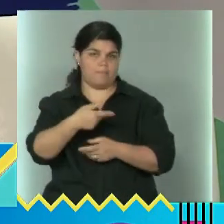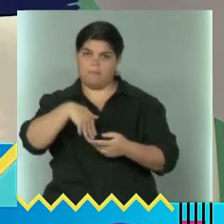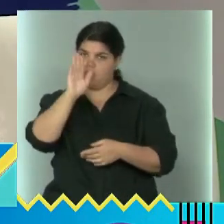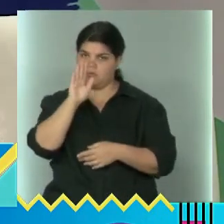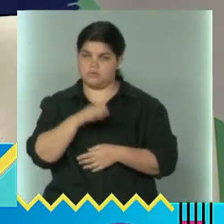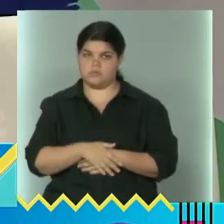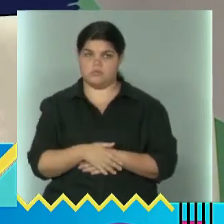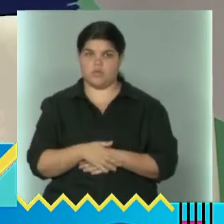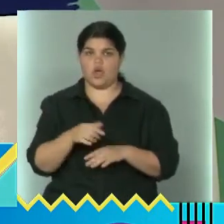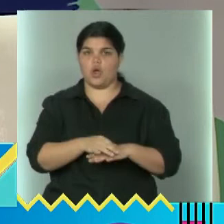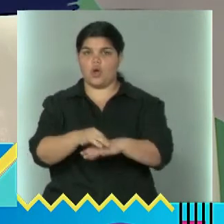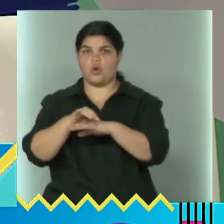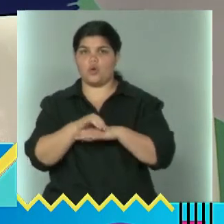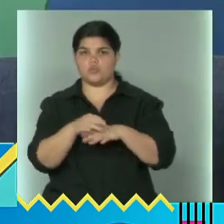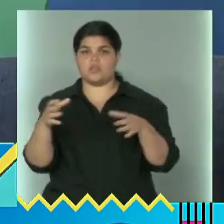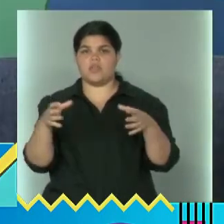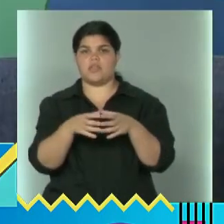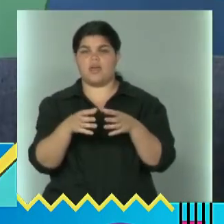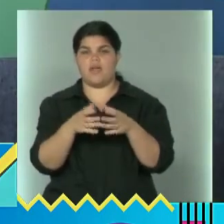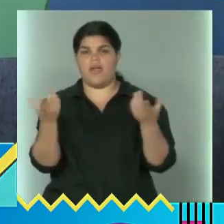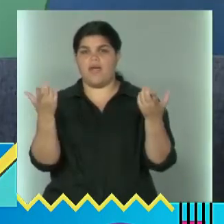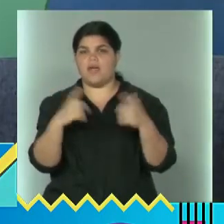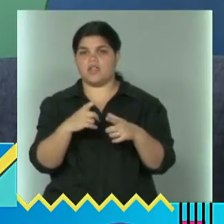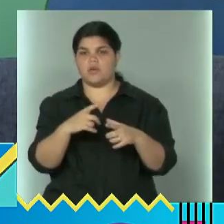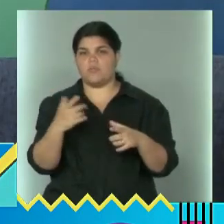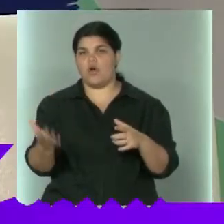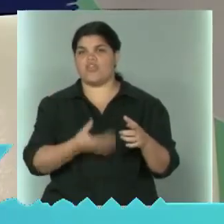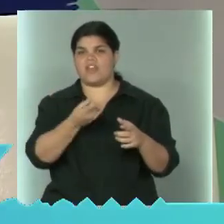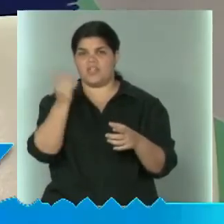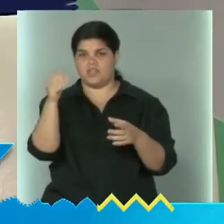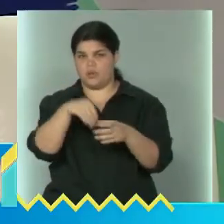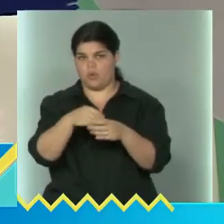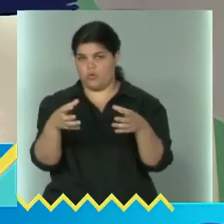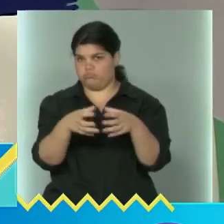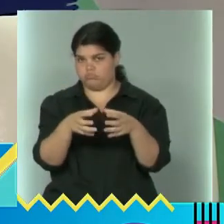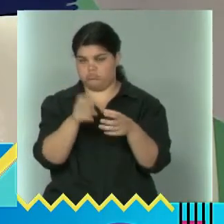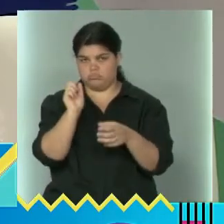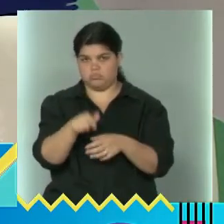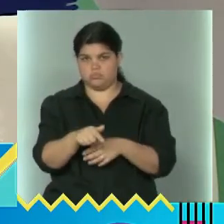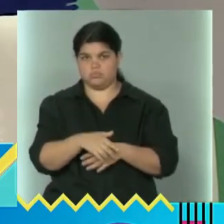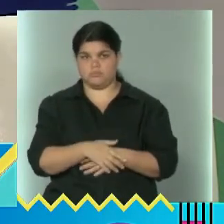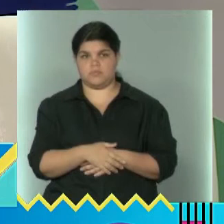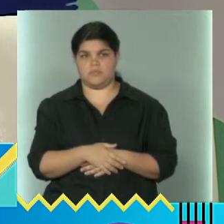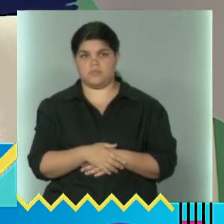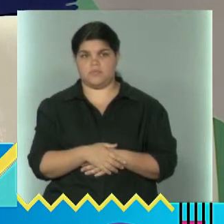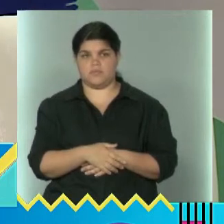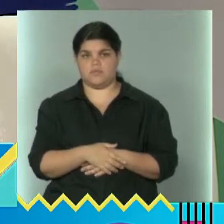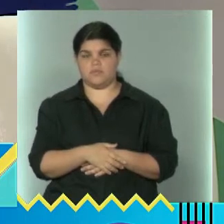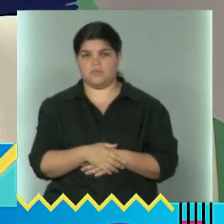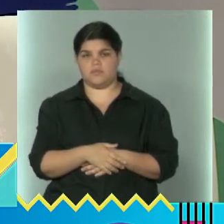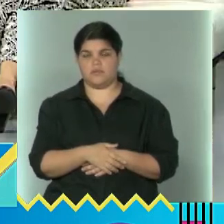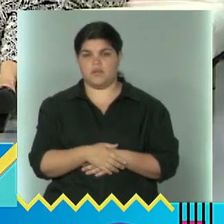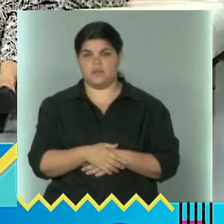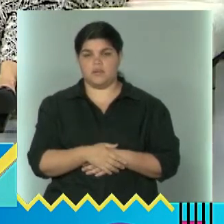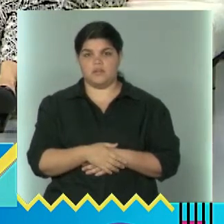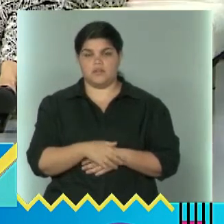Hago el coaching de equipos directivos, no siempre de otros equipos, pero sí de equipos directivos. Sí. Coaching de alta dirección,